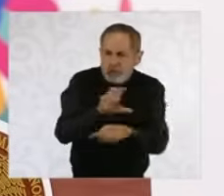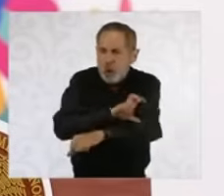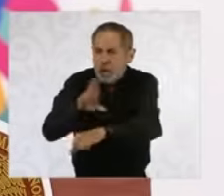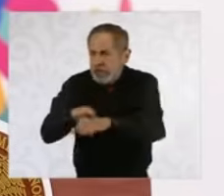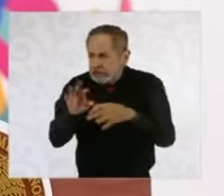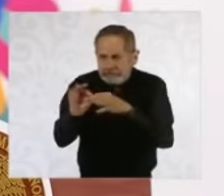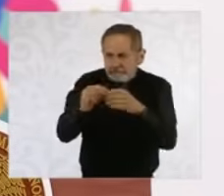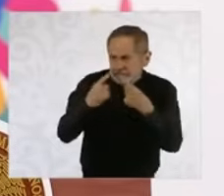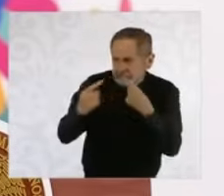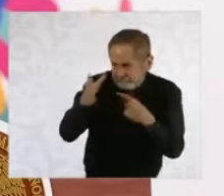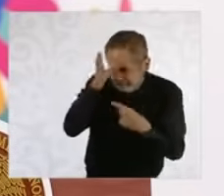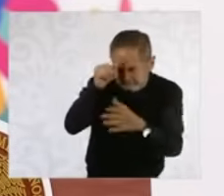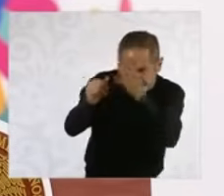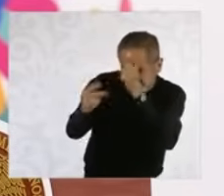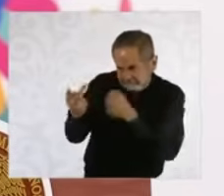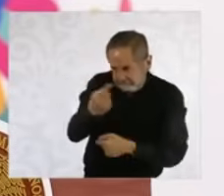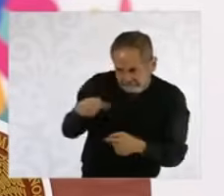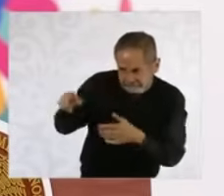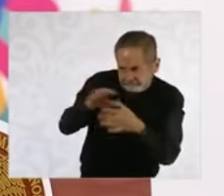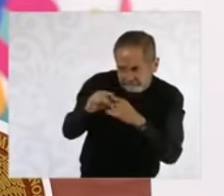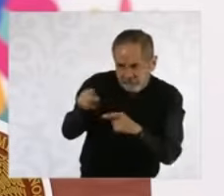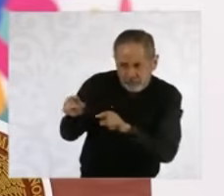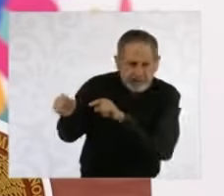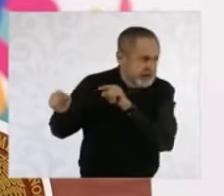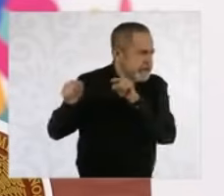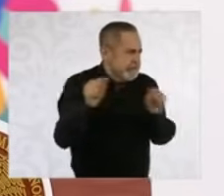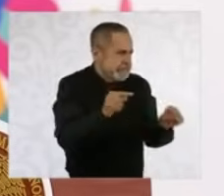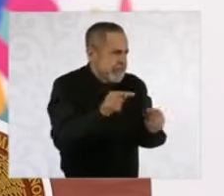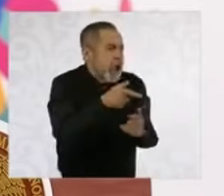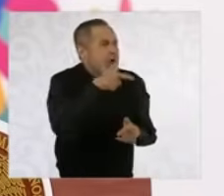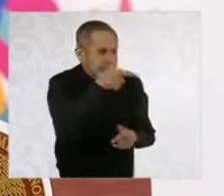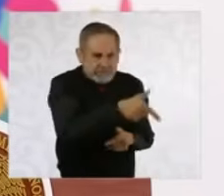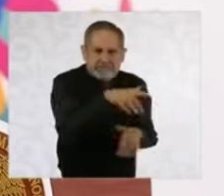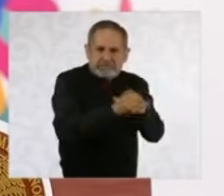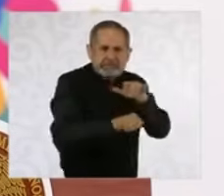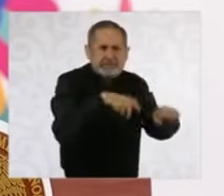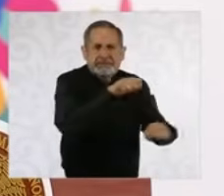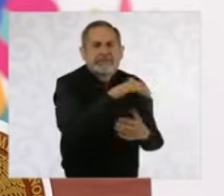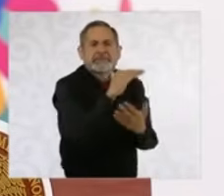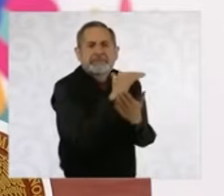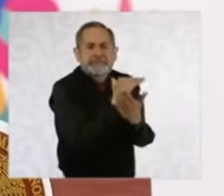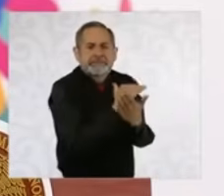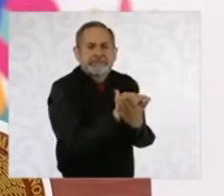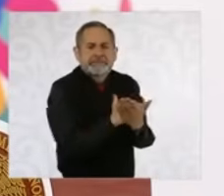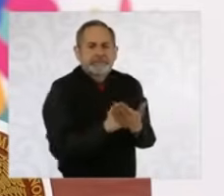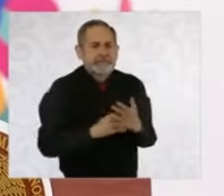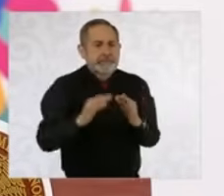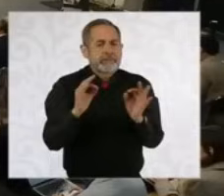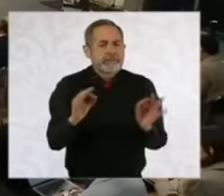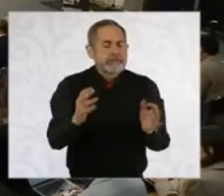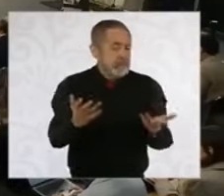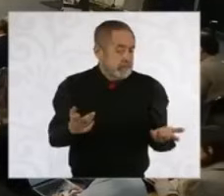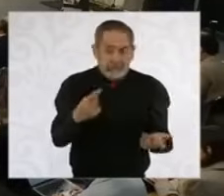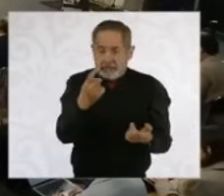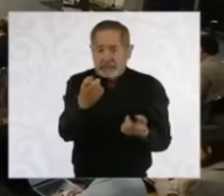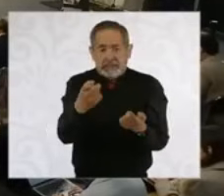coordinación de las fuerzas para disminuir la impunidad en el país. Entonces, cambió